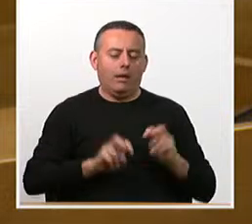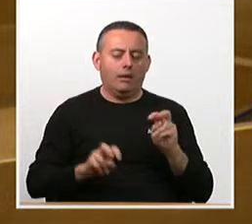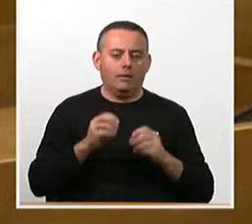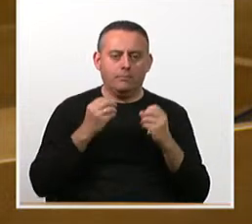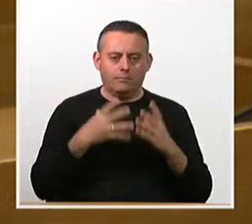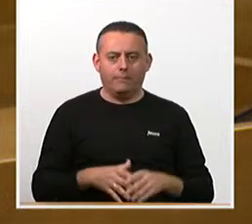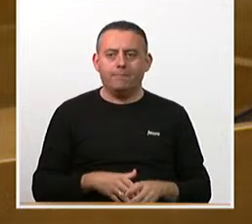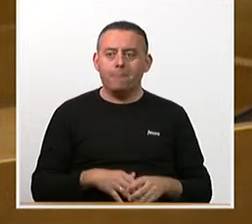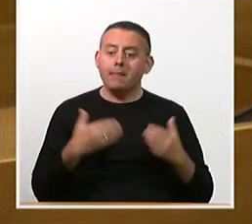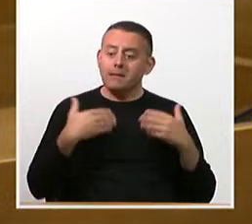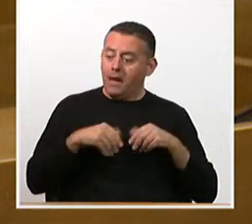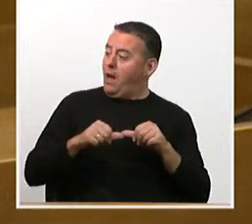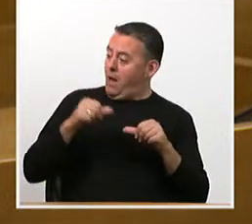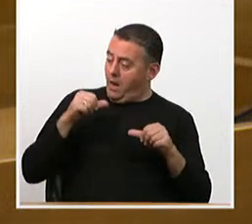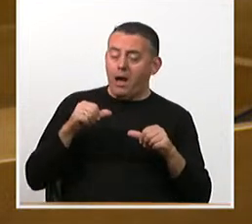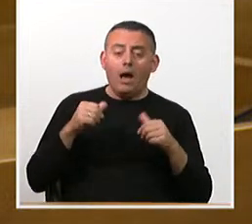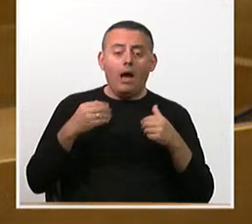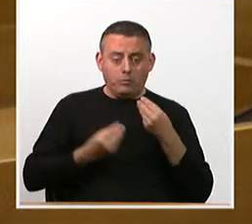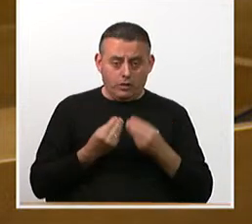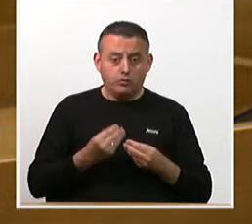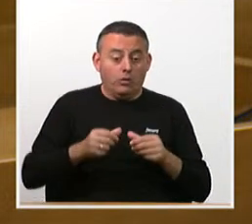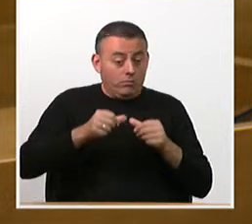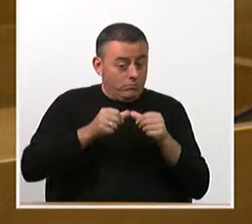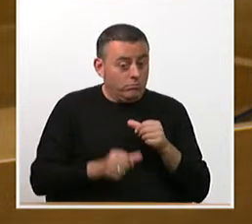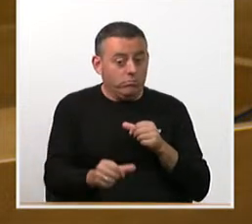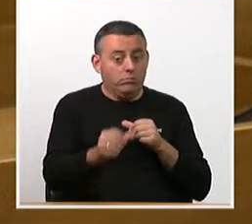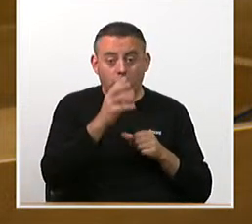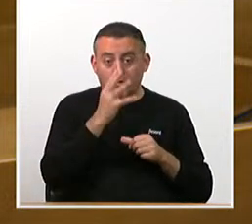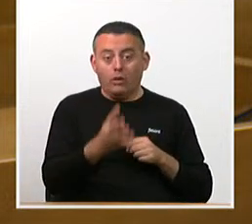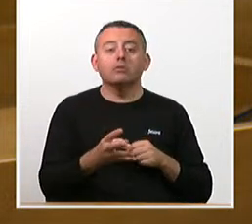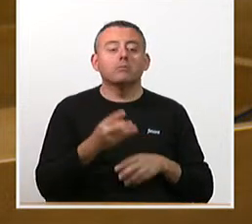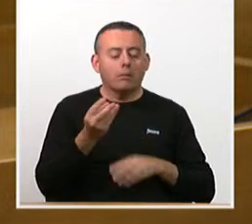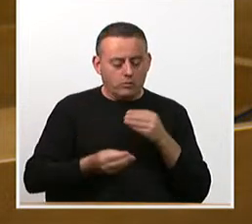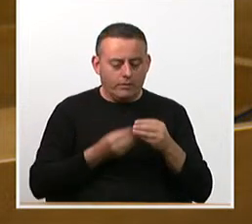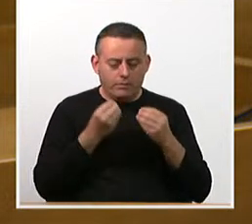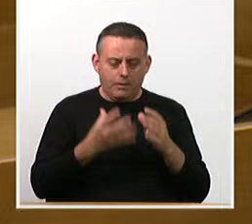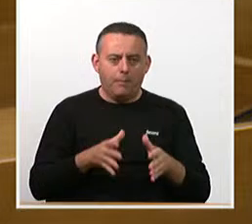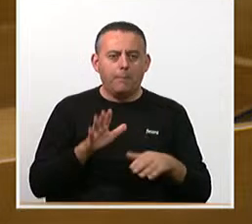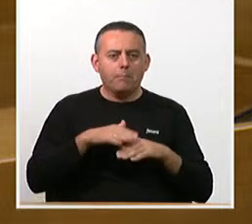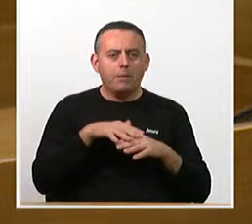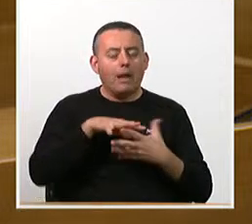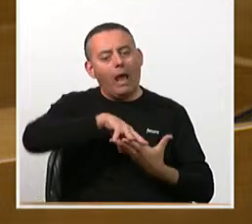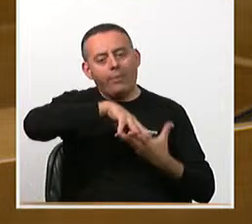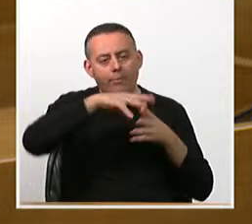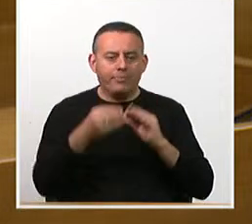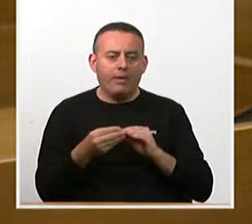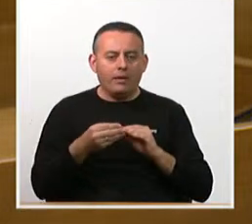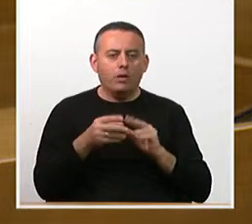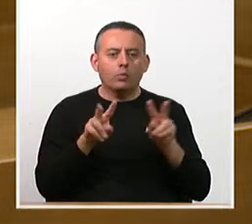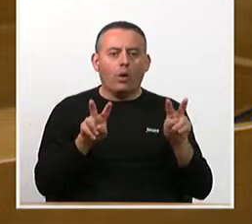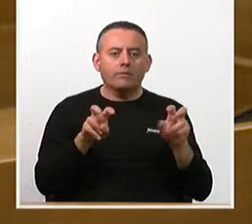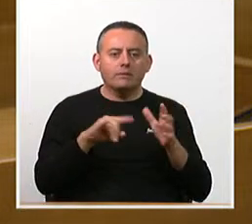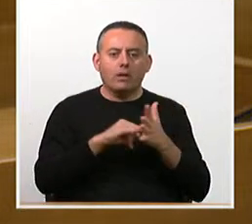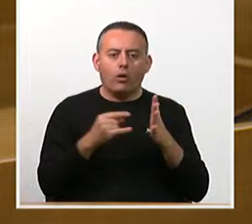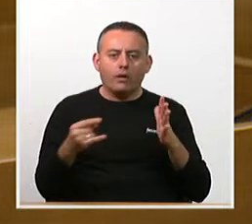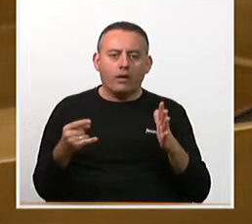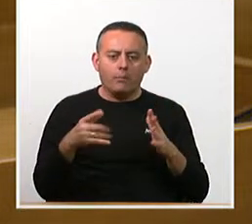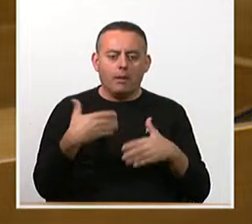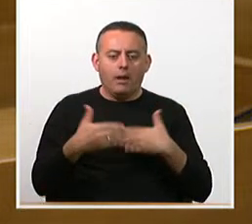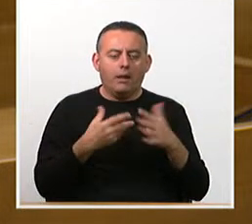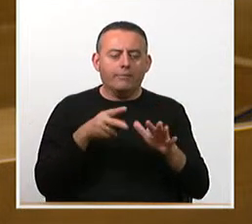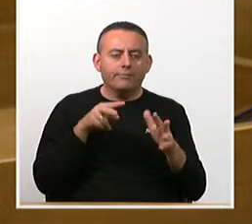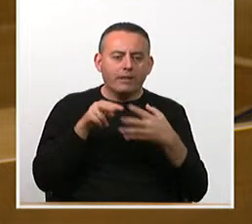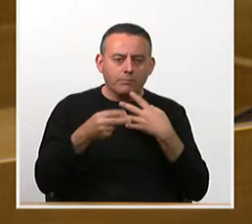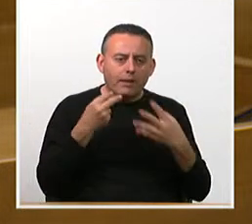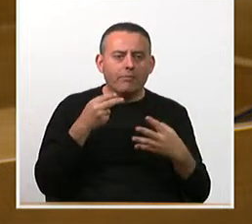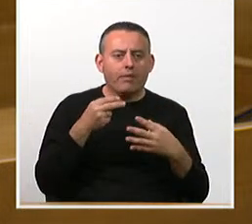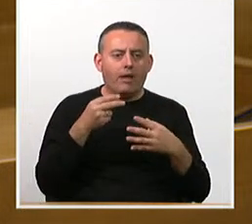toda la legislatura adaptar el sistema a las nuevas tecnologías para crecer en eficiencia en transparencia y en un acceso a la justicia